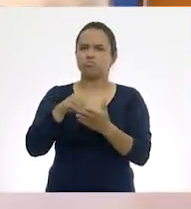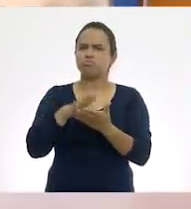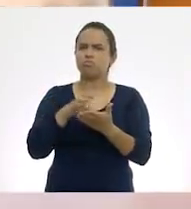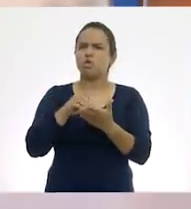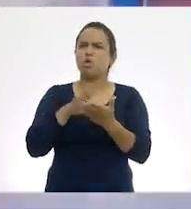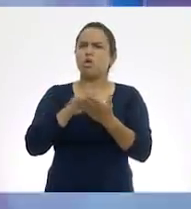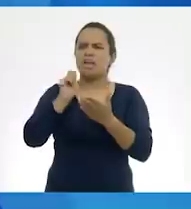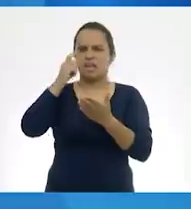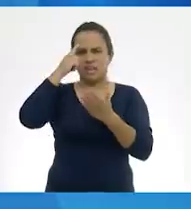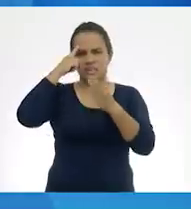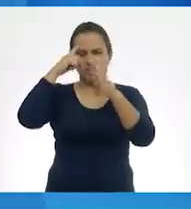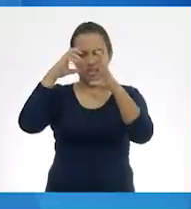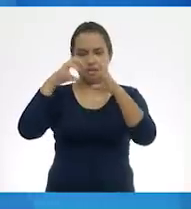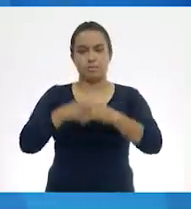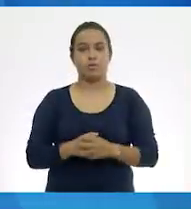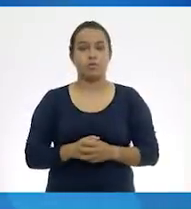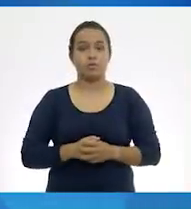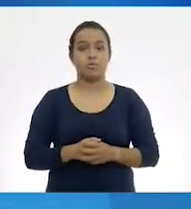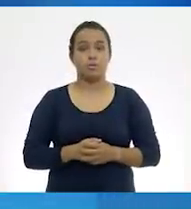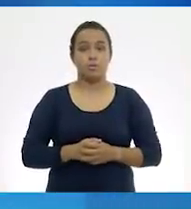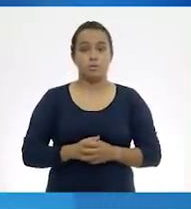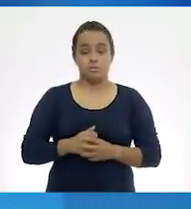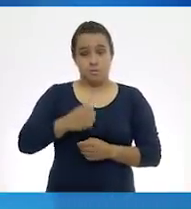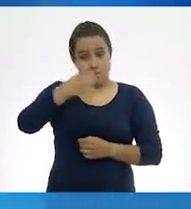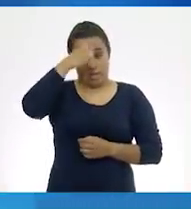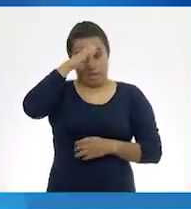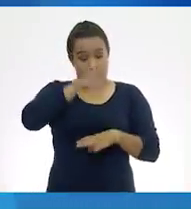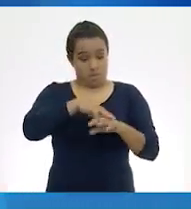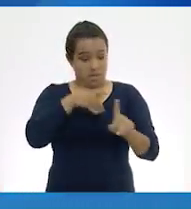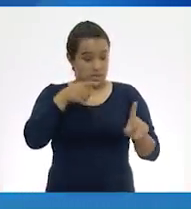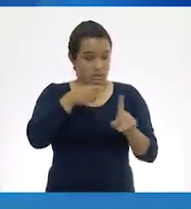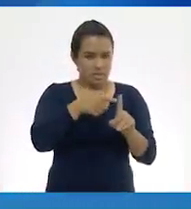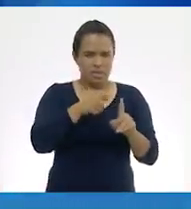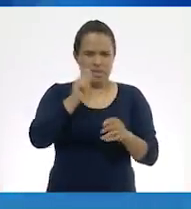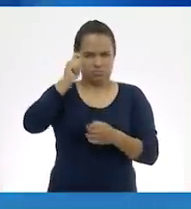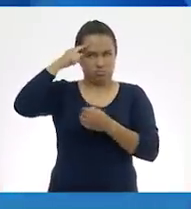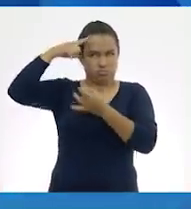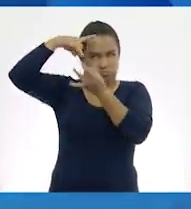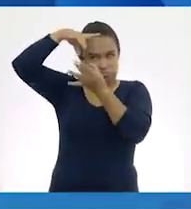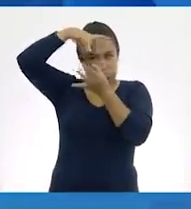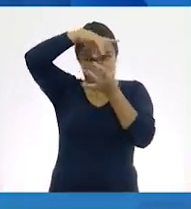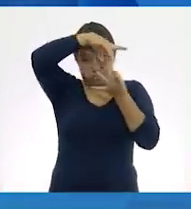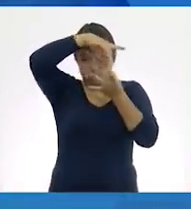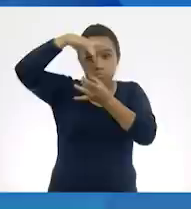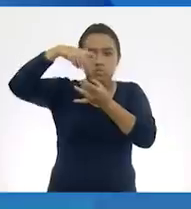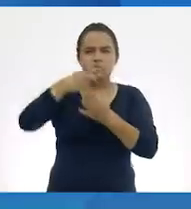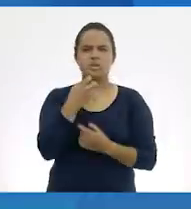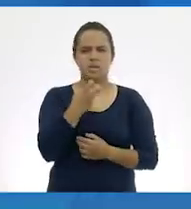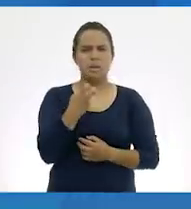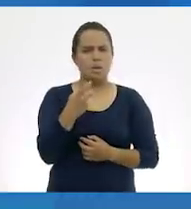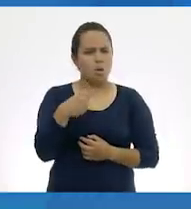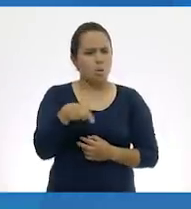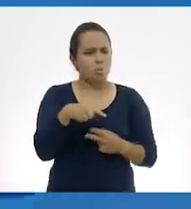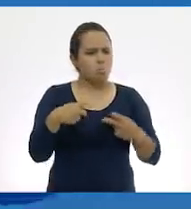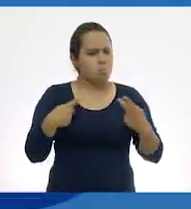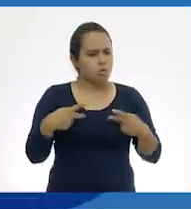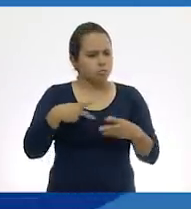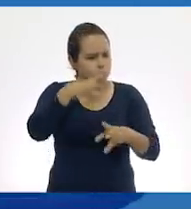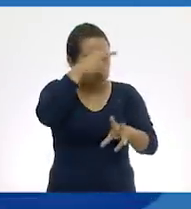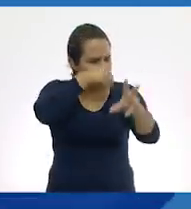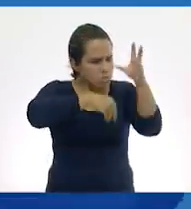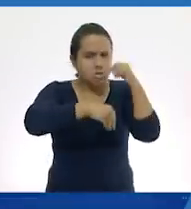acerca del cerebro. Las experiencias directas y multisensoriales propician que las personas aprendan